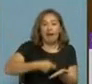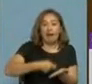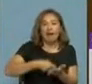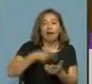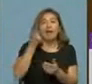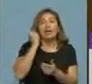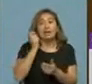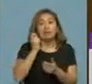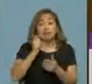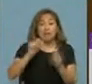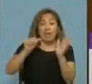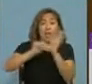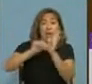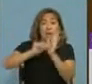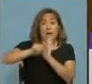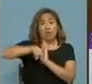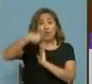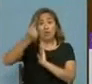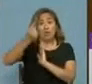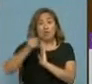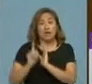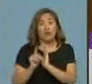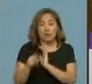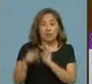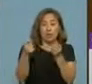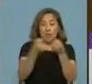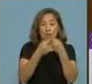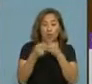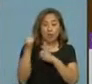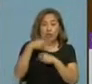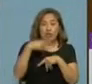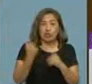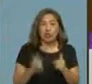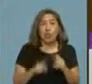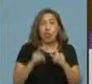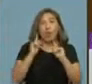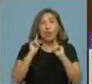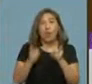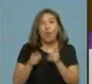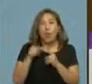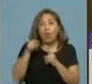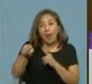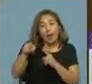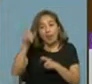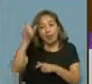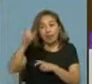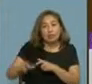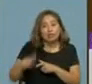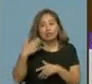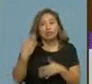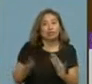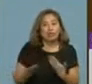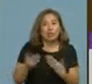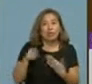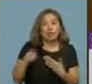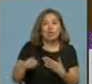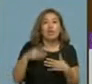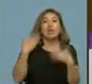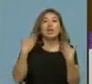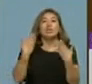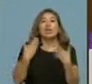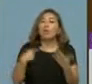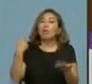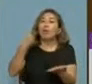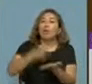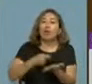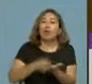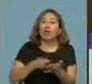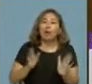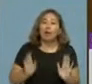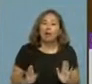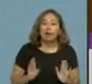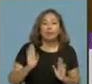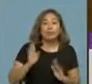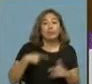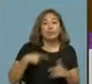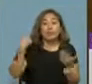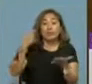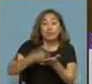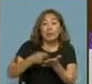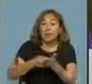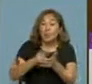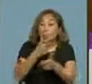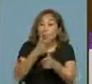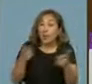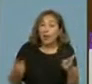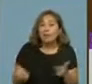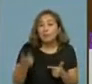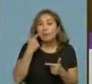la nación de origen que tenga convenio con nosotros o al propio ciudadano en el caso que tenga la capacidad de pago. Y si no tiene la